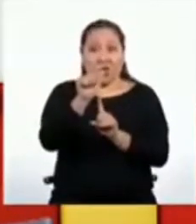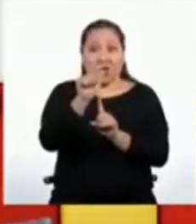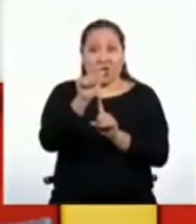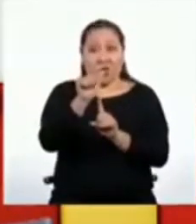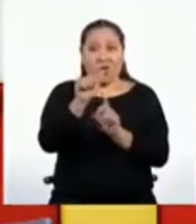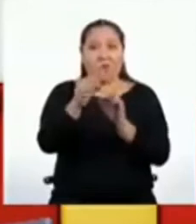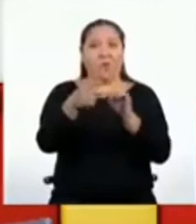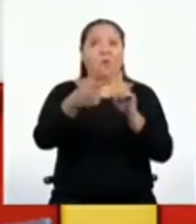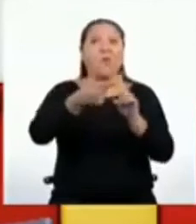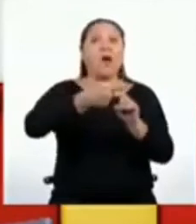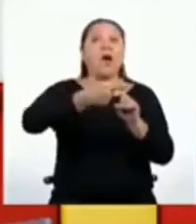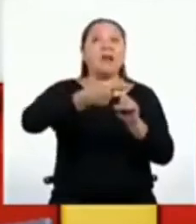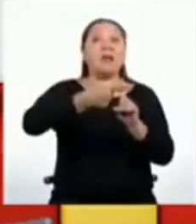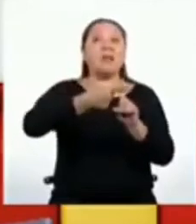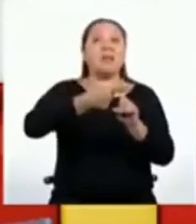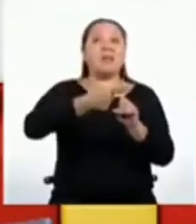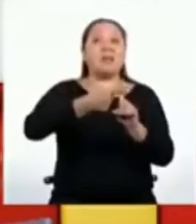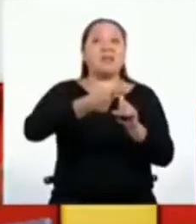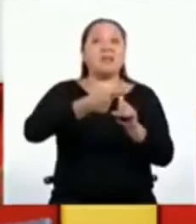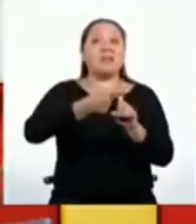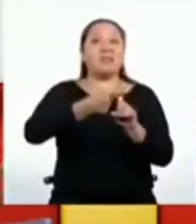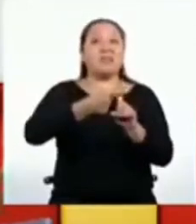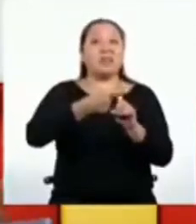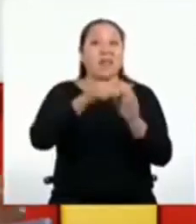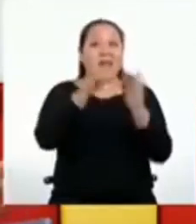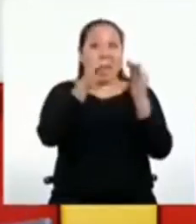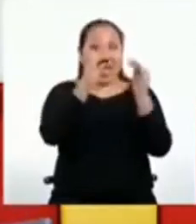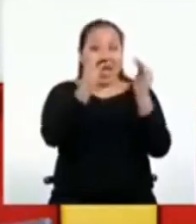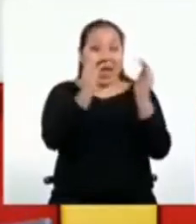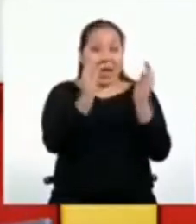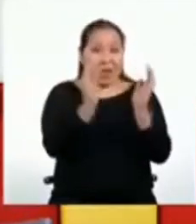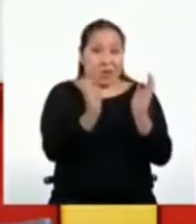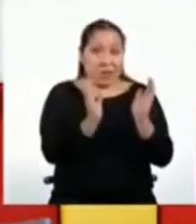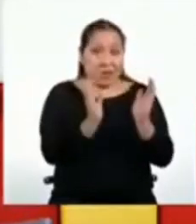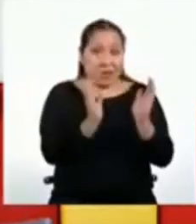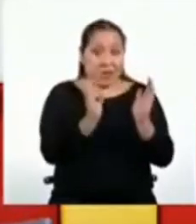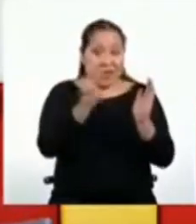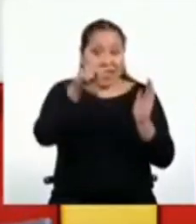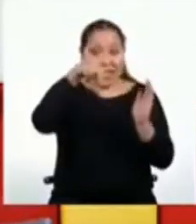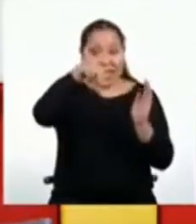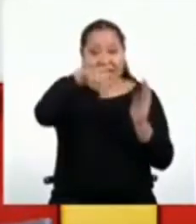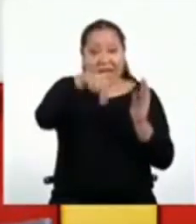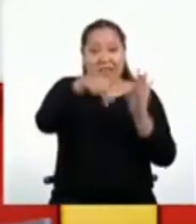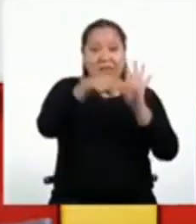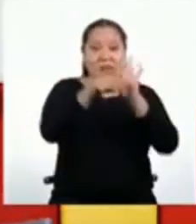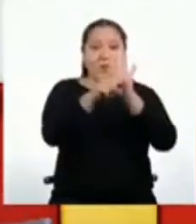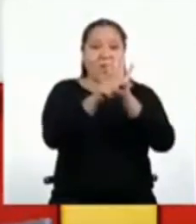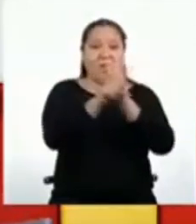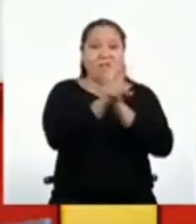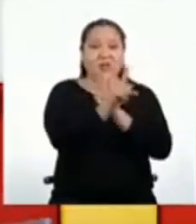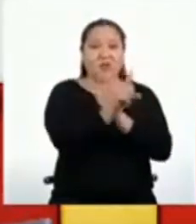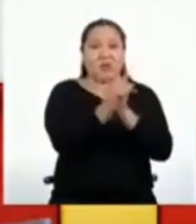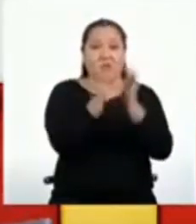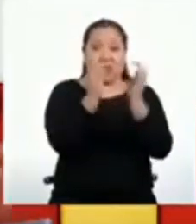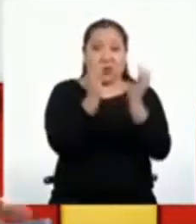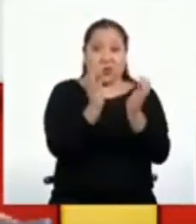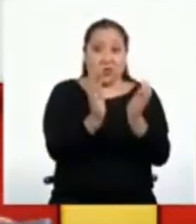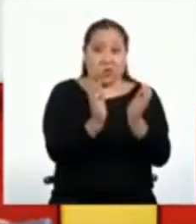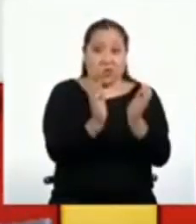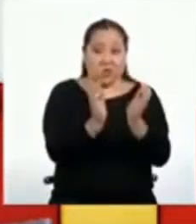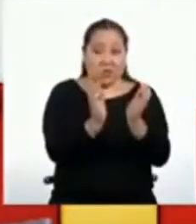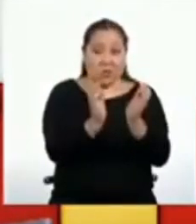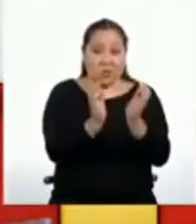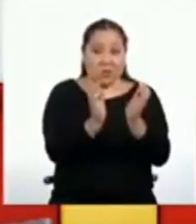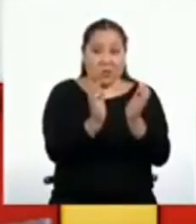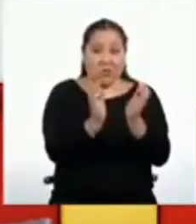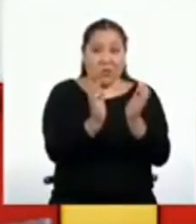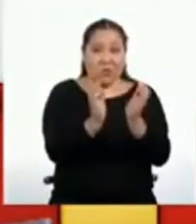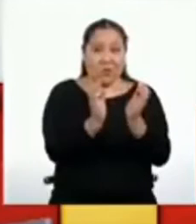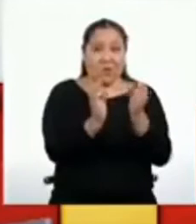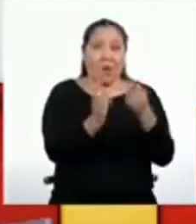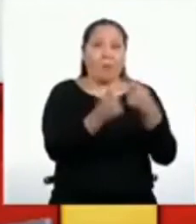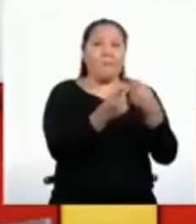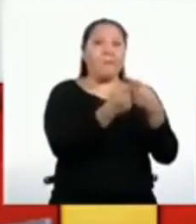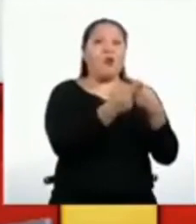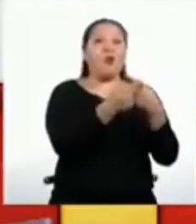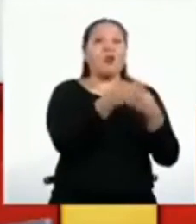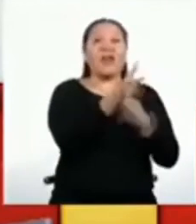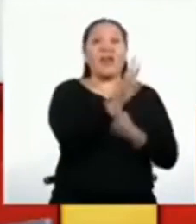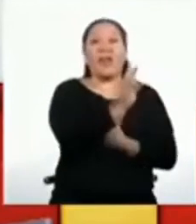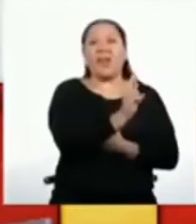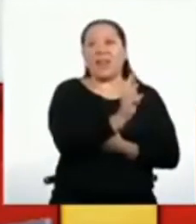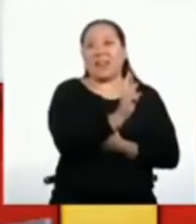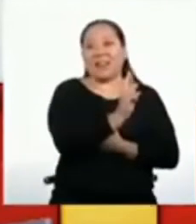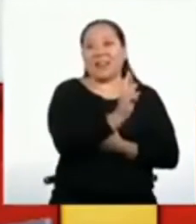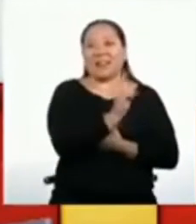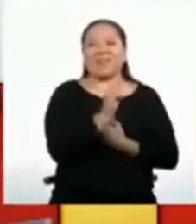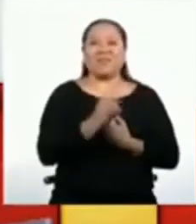1 más, abro paréntesis, n menos 1, cierro paréntesis,